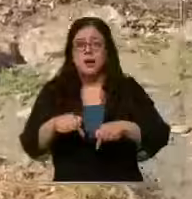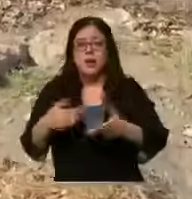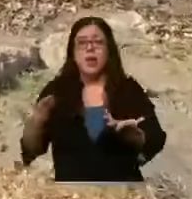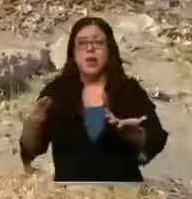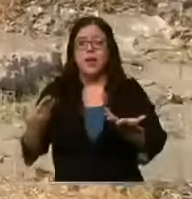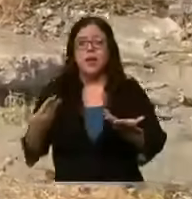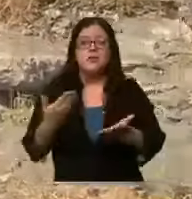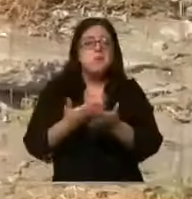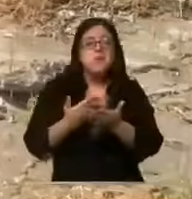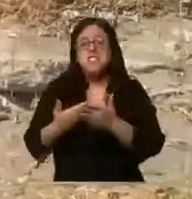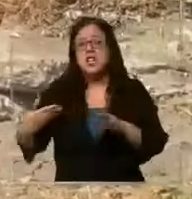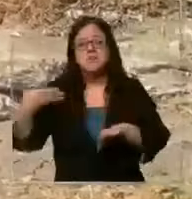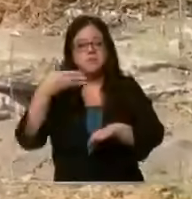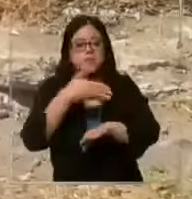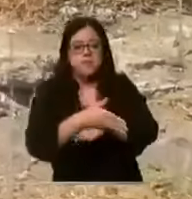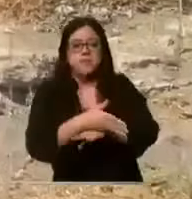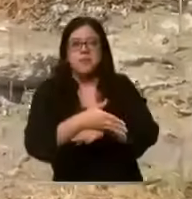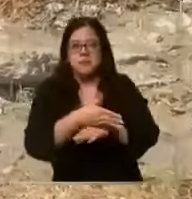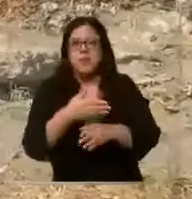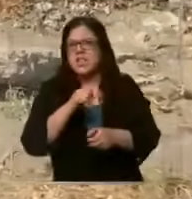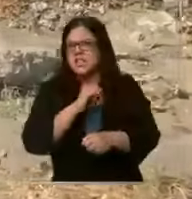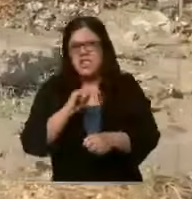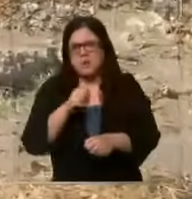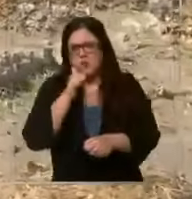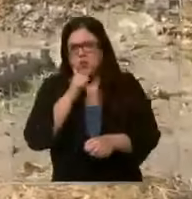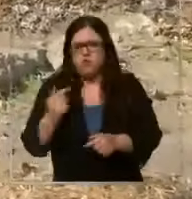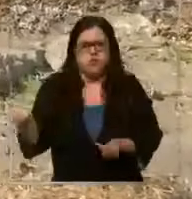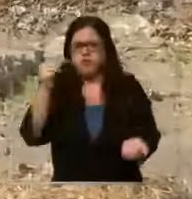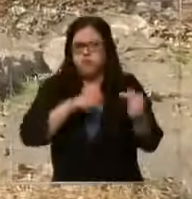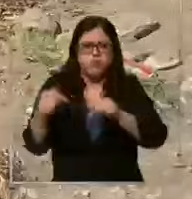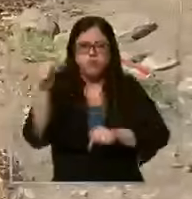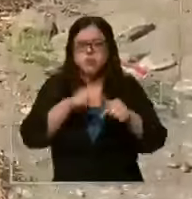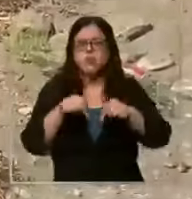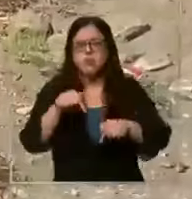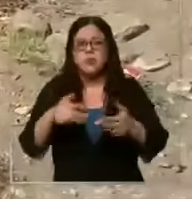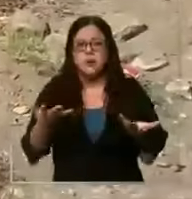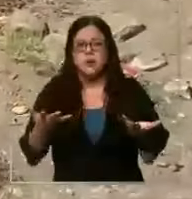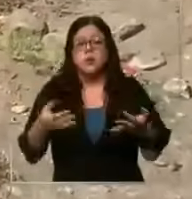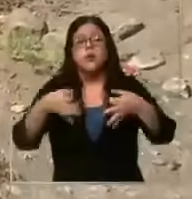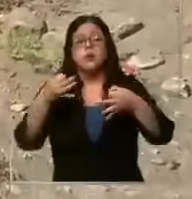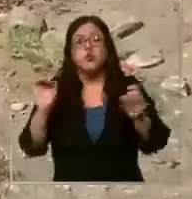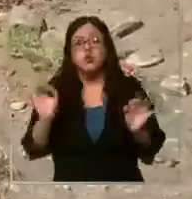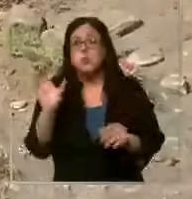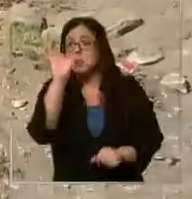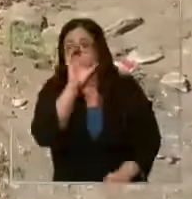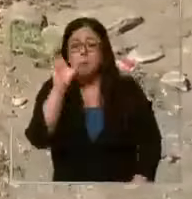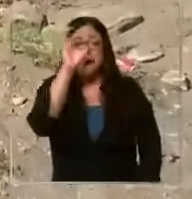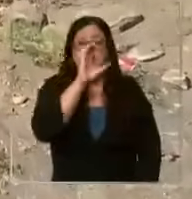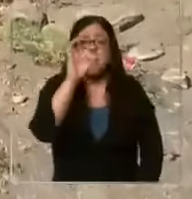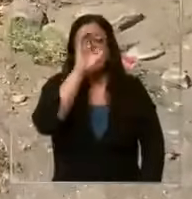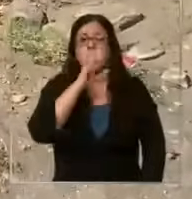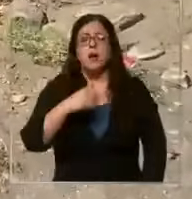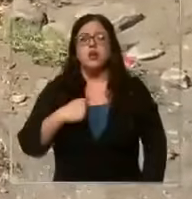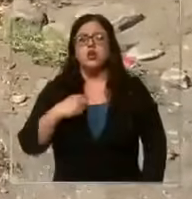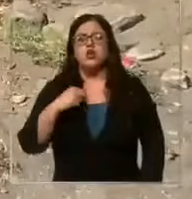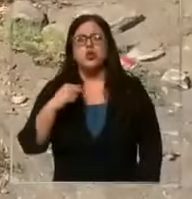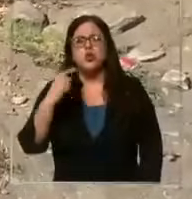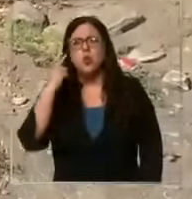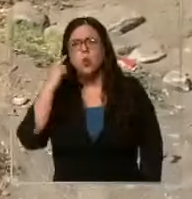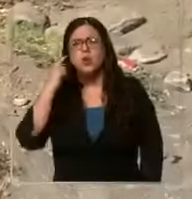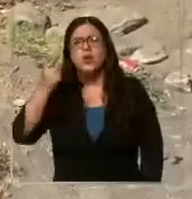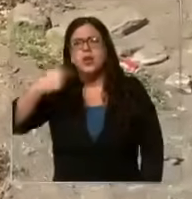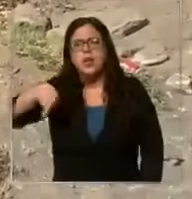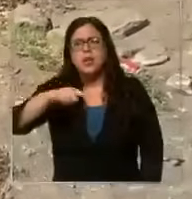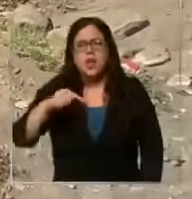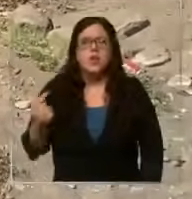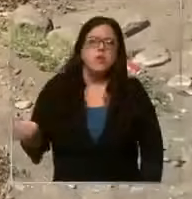visita. Venían constantemente para acá. Ellas siempre venían hacia acá y vinieron a pasear. Yo lo escuché cuando se estaban disponiendo a